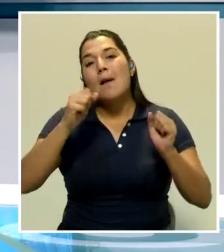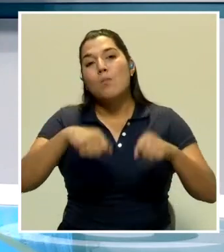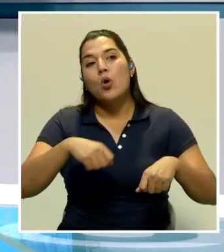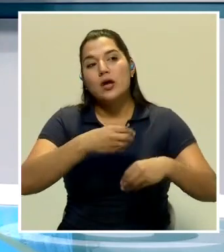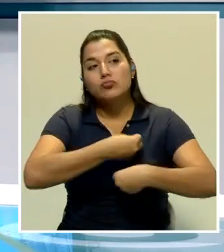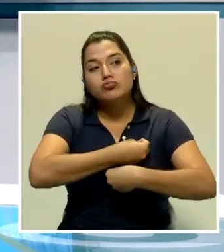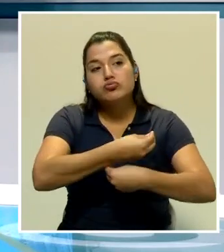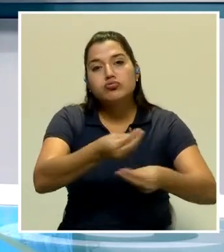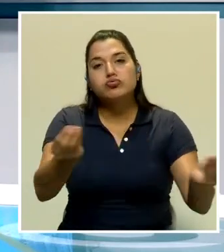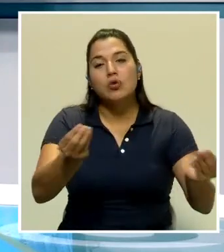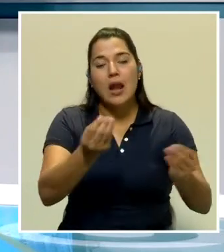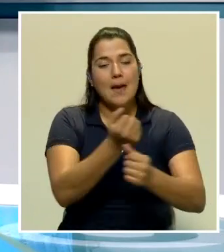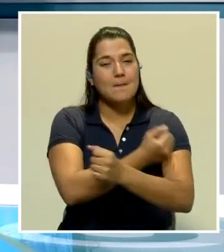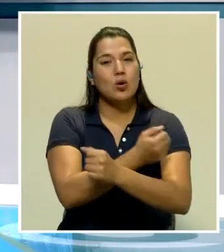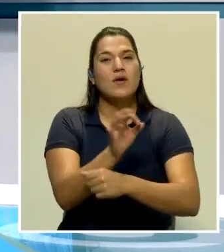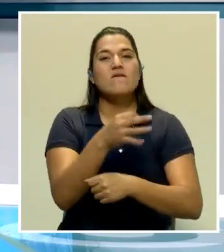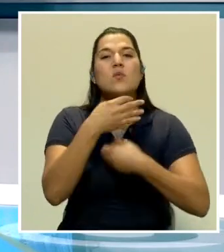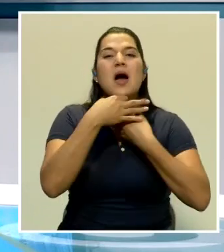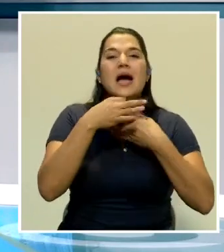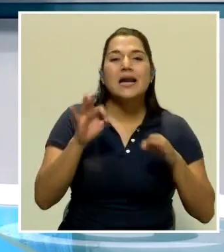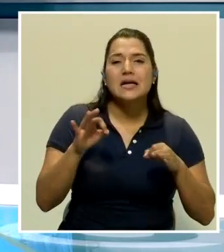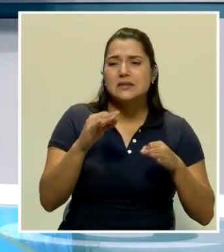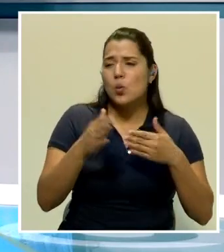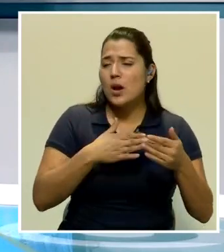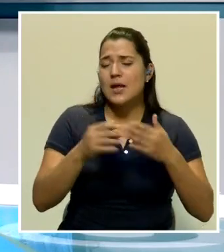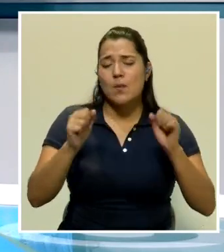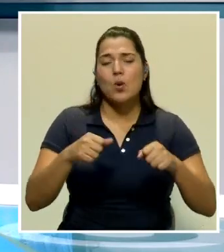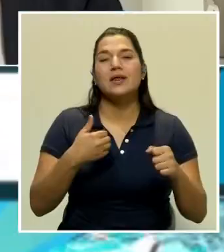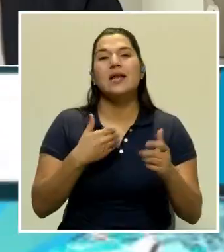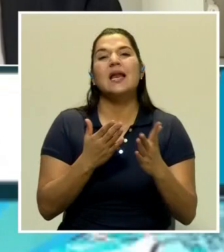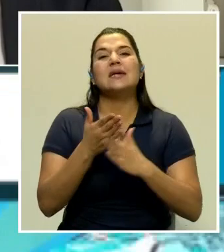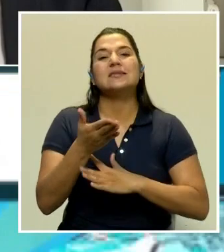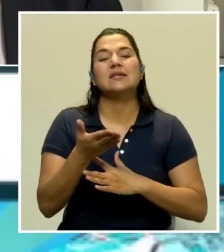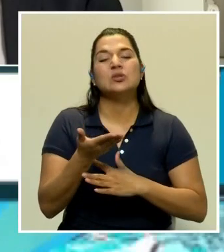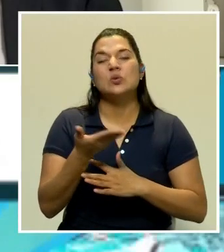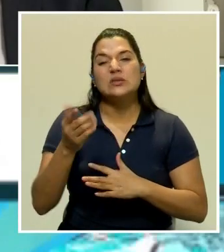acceso universal en todos los países que la requieran?